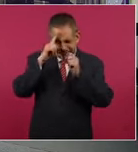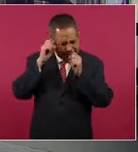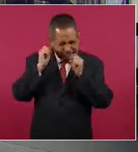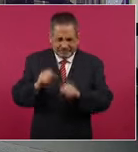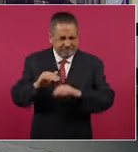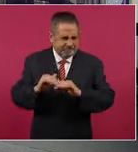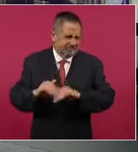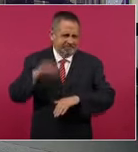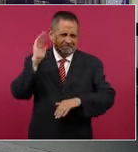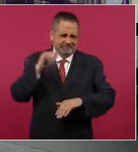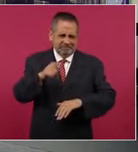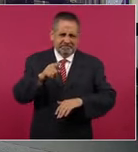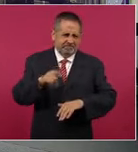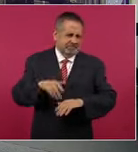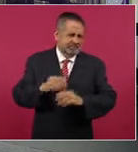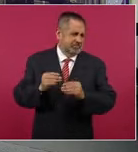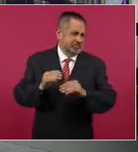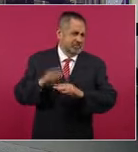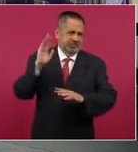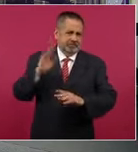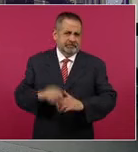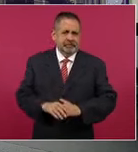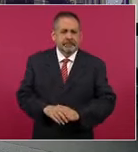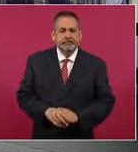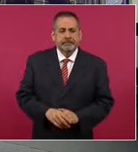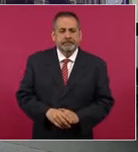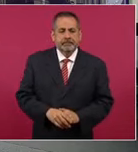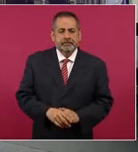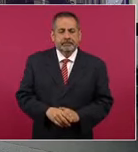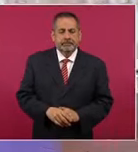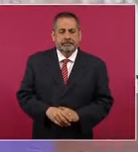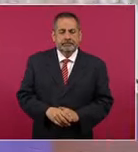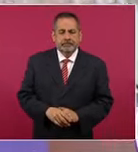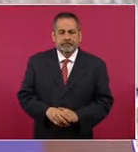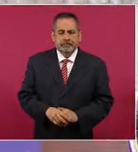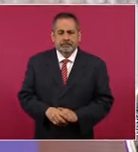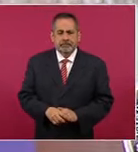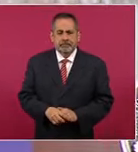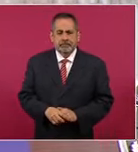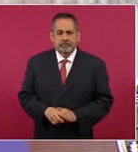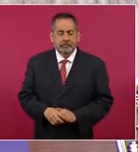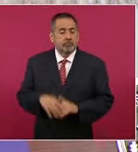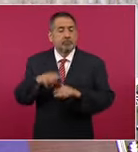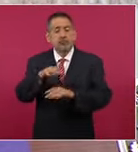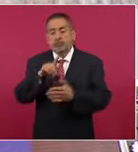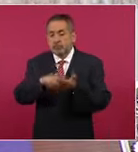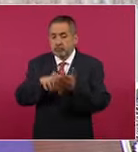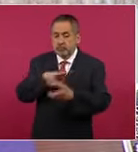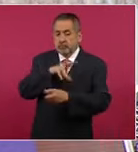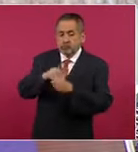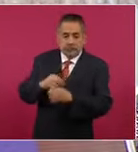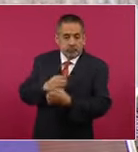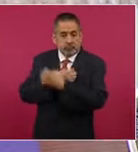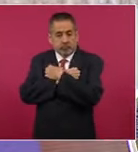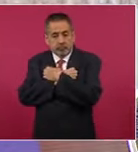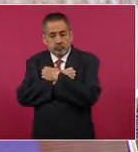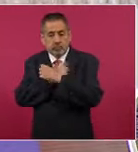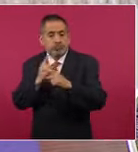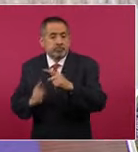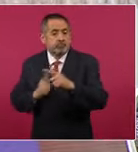segurísimo que es más que eso. Todo lo que es la educación, más las